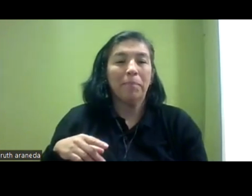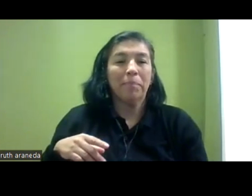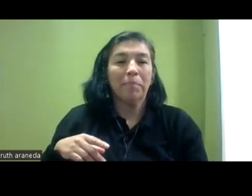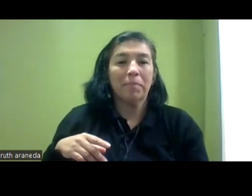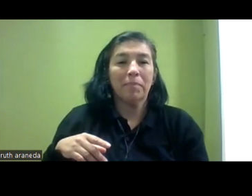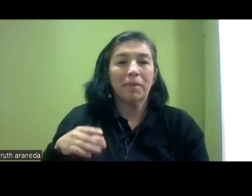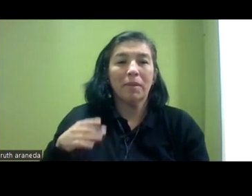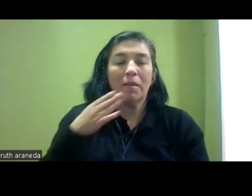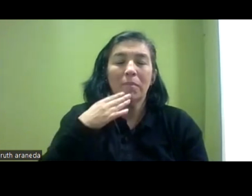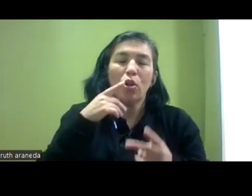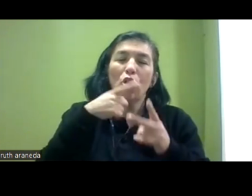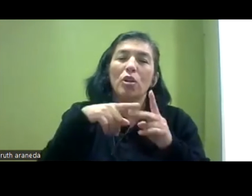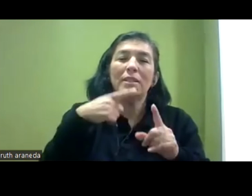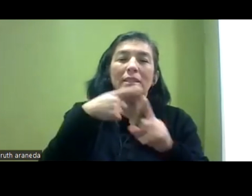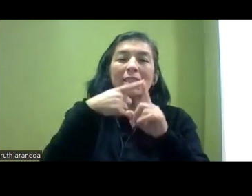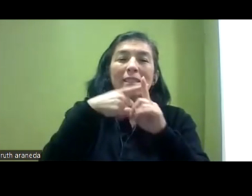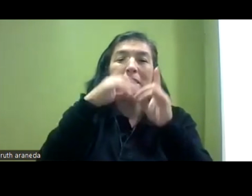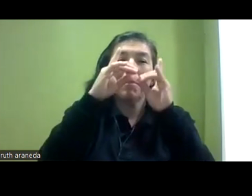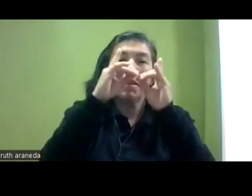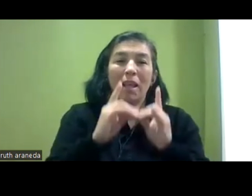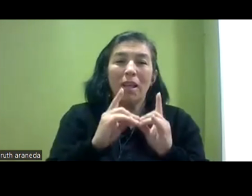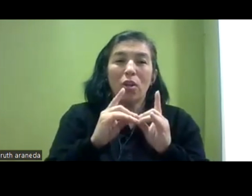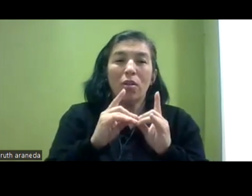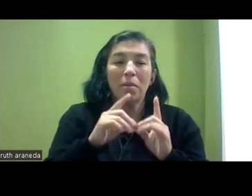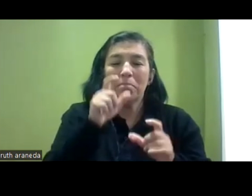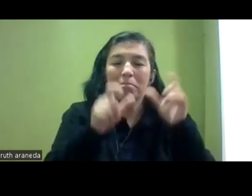con cementerios de pescadores,